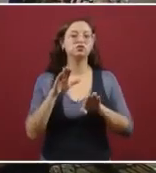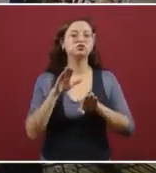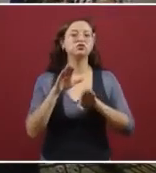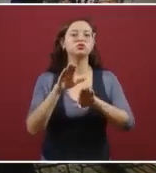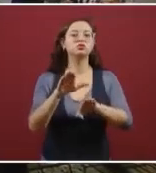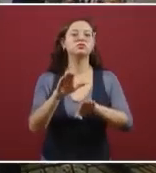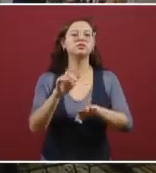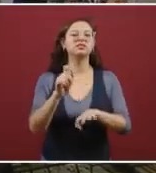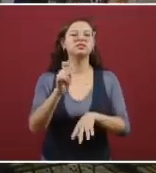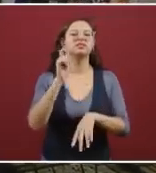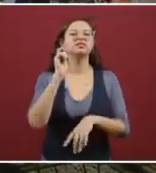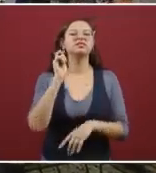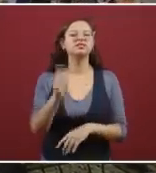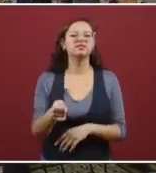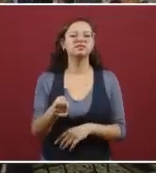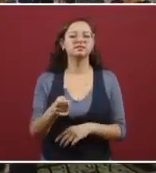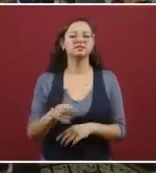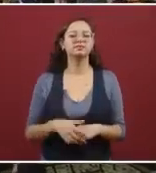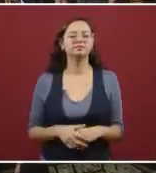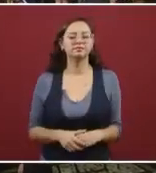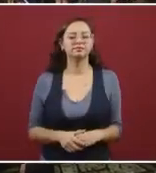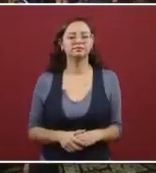el resultado